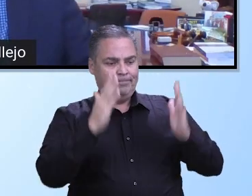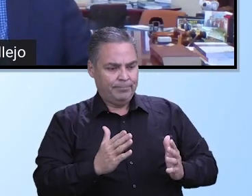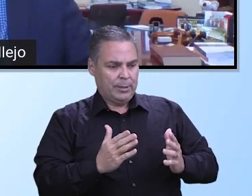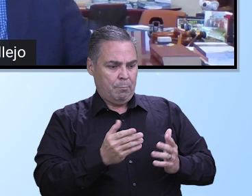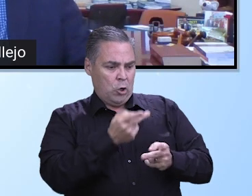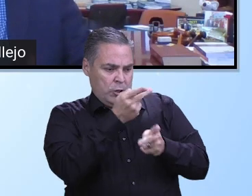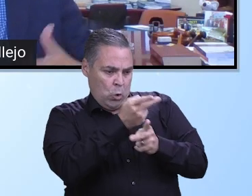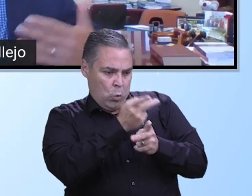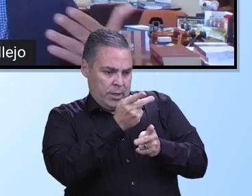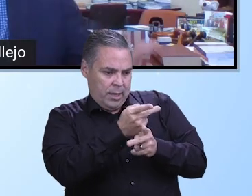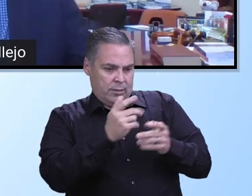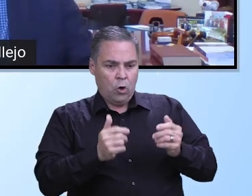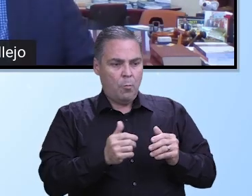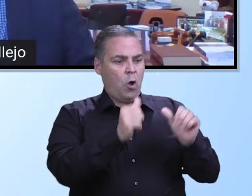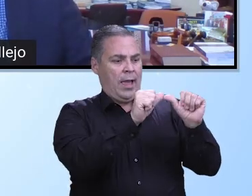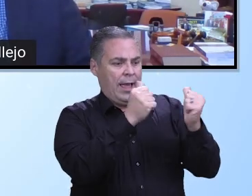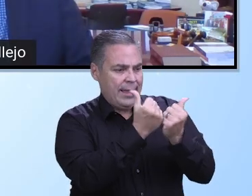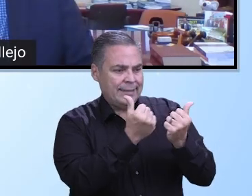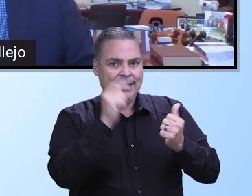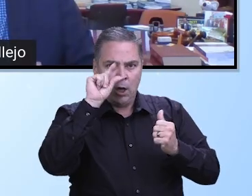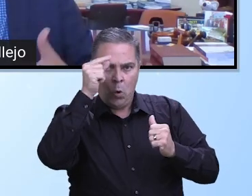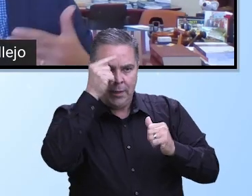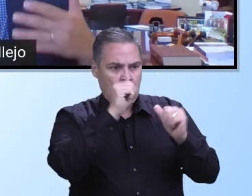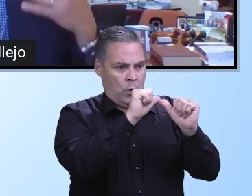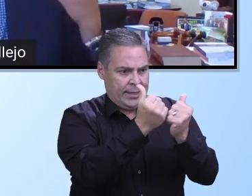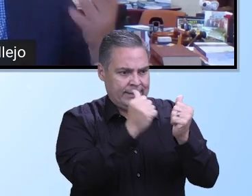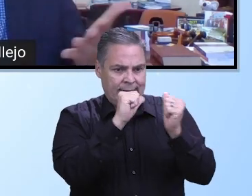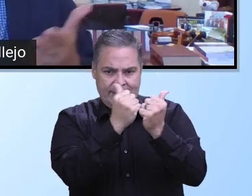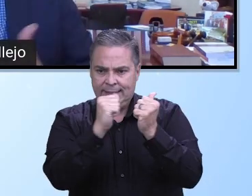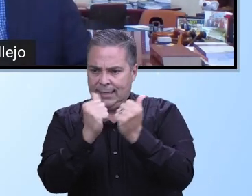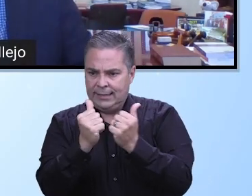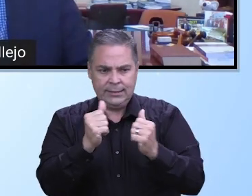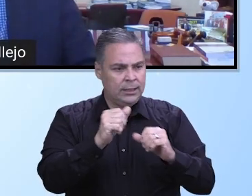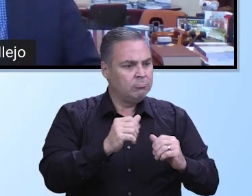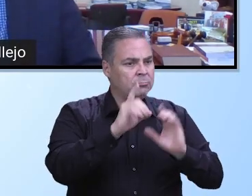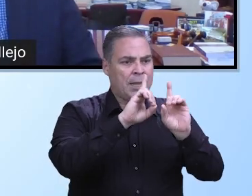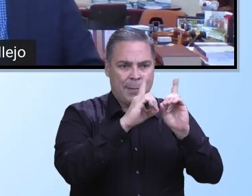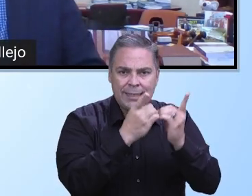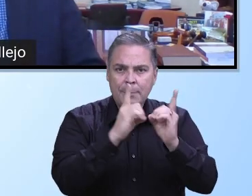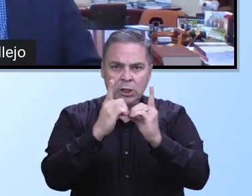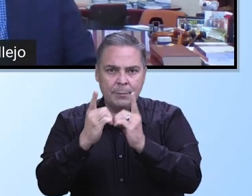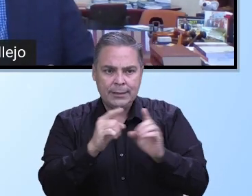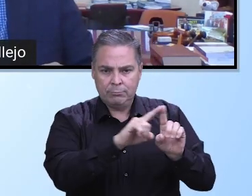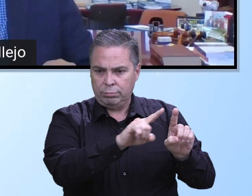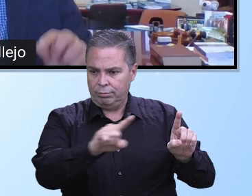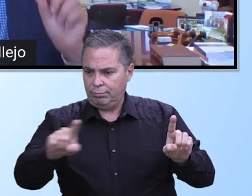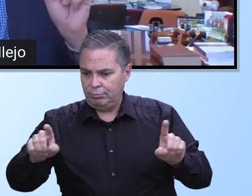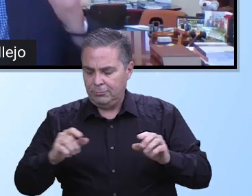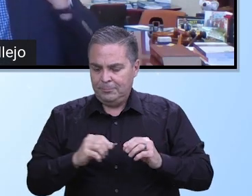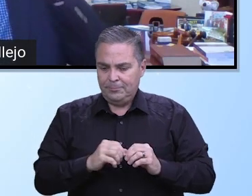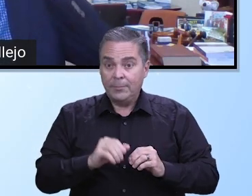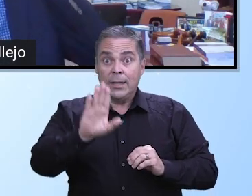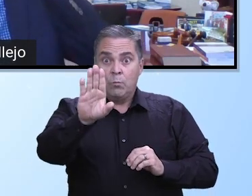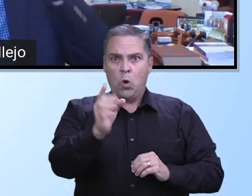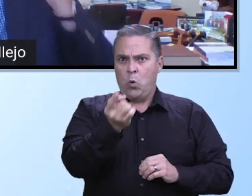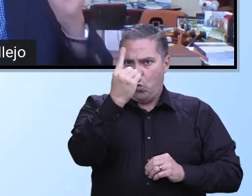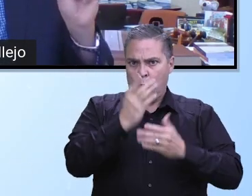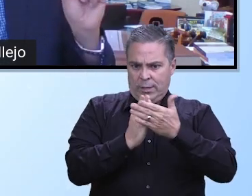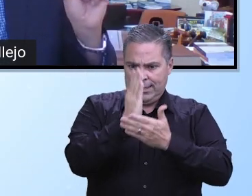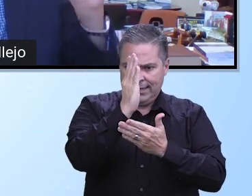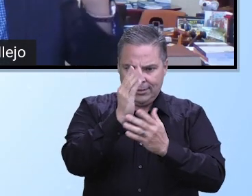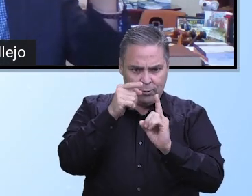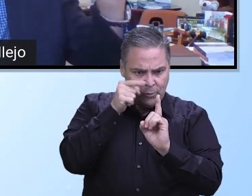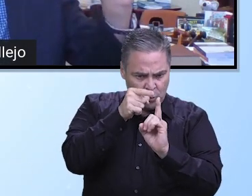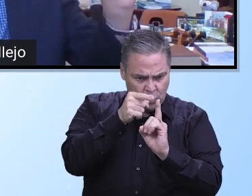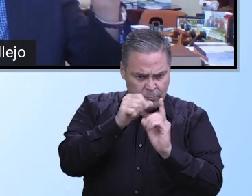distintas agencias de brindar esos servicios. Y en uno de esos derechos bien importantes que siempre me gusta resaltar, es que la ley reconoce no